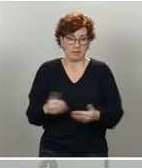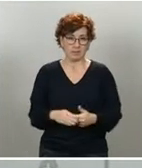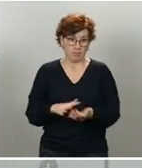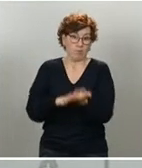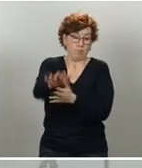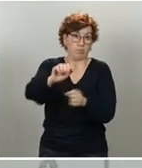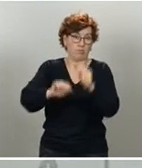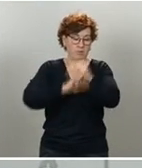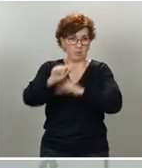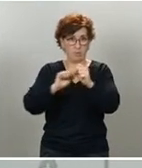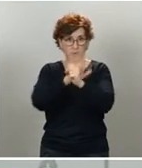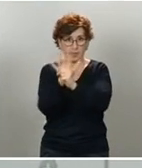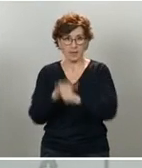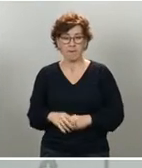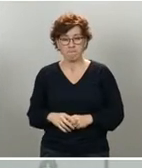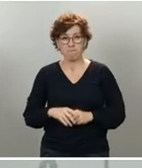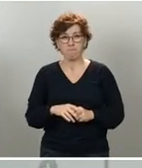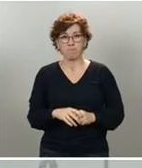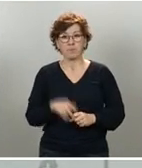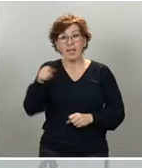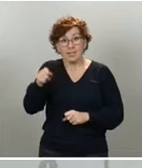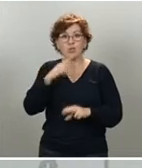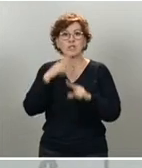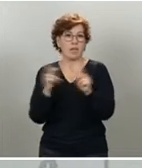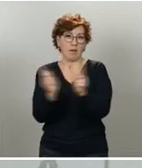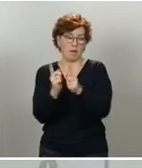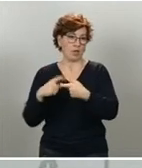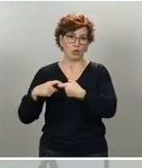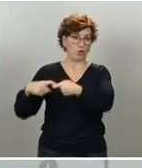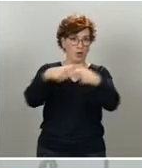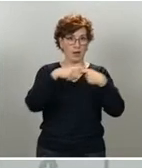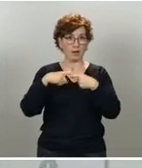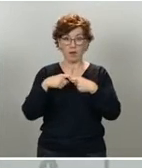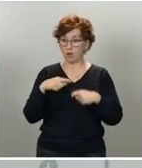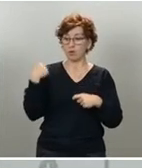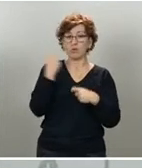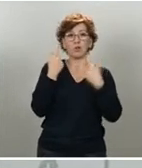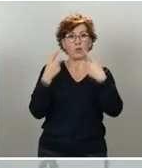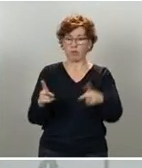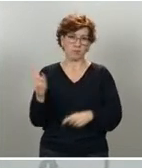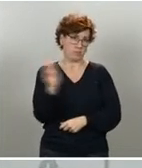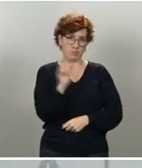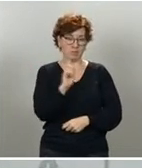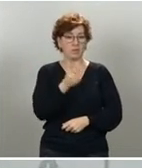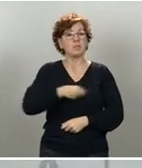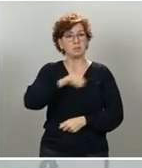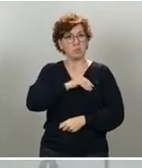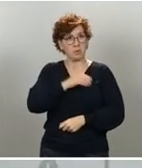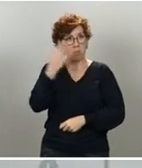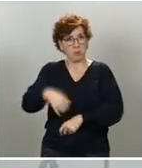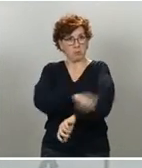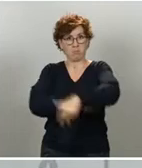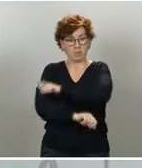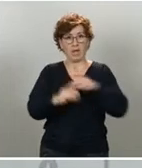pandemia. Eso se llama solidaridad, a la que no vamos a renunciar y que España está dispuesta a liderar. Este es el primero de los